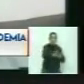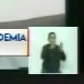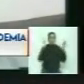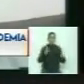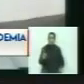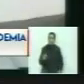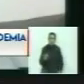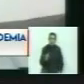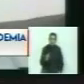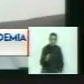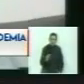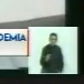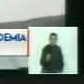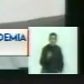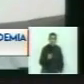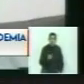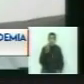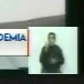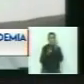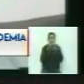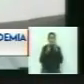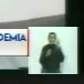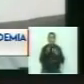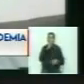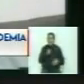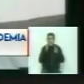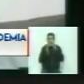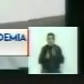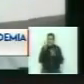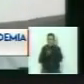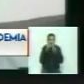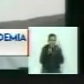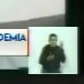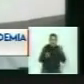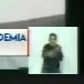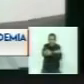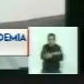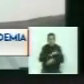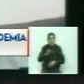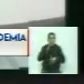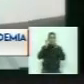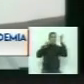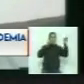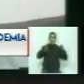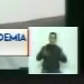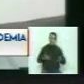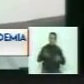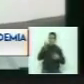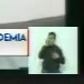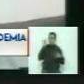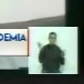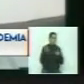playas. No es el momento de visitar a nuestros adultos mayores porque podemos todos estar contagiados. Esta enfermedad es